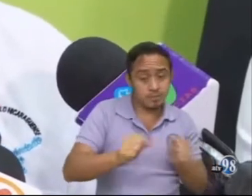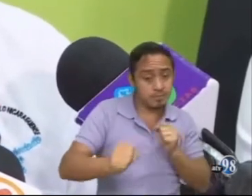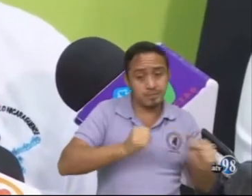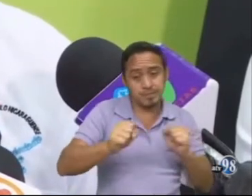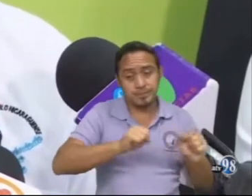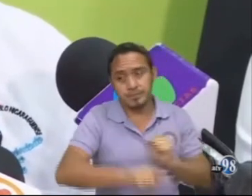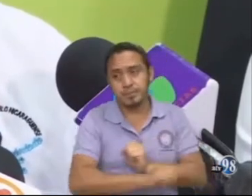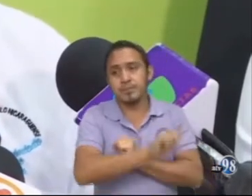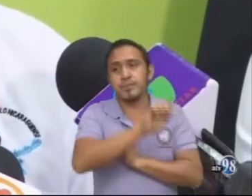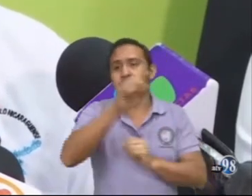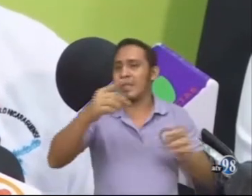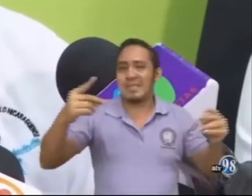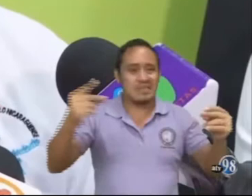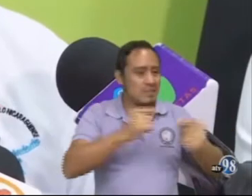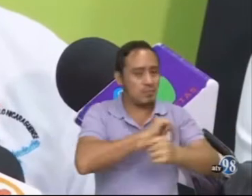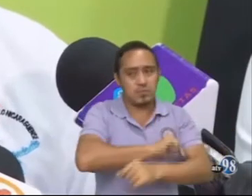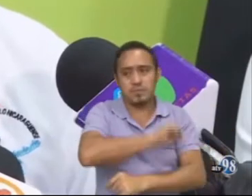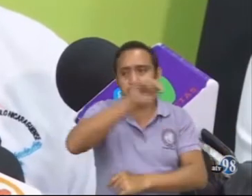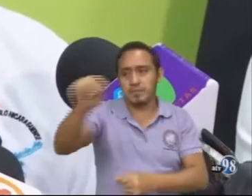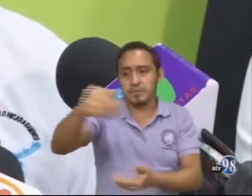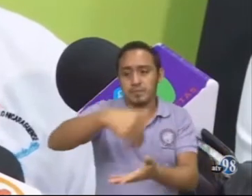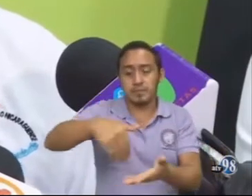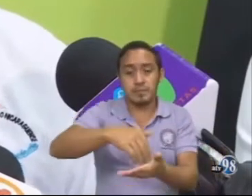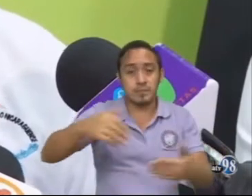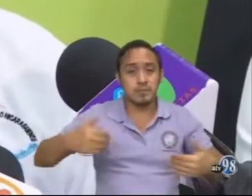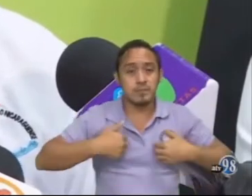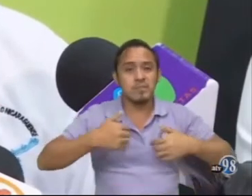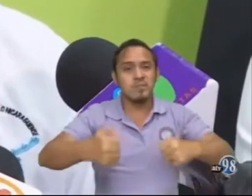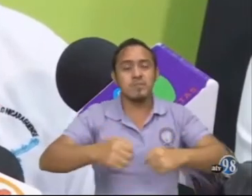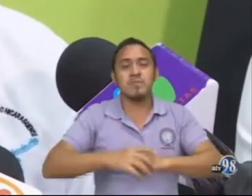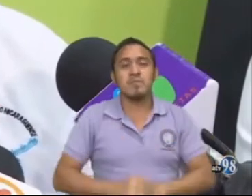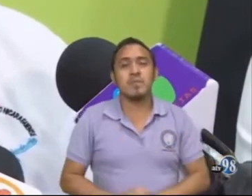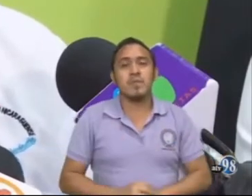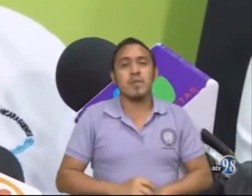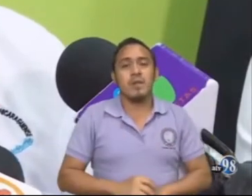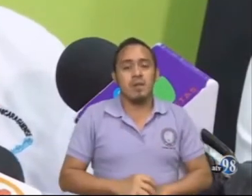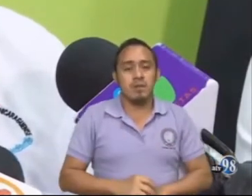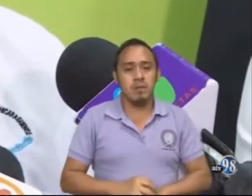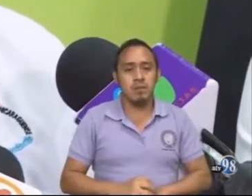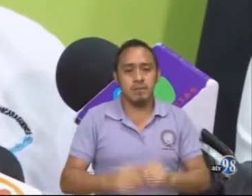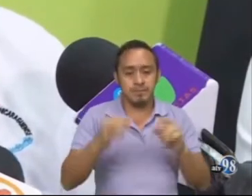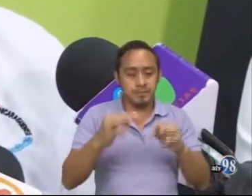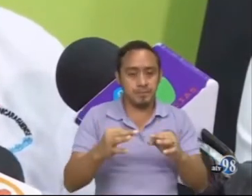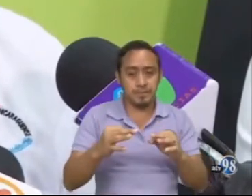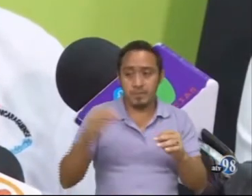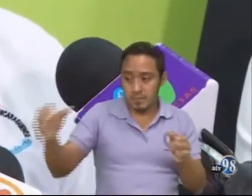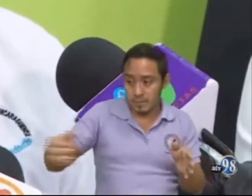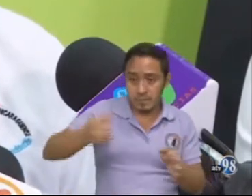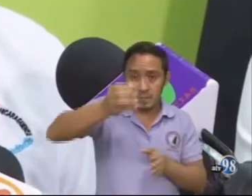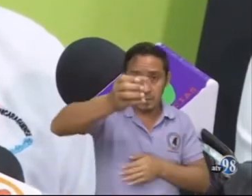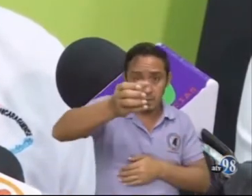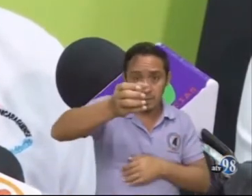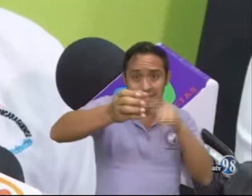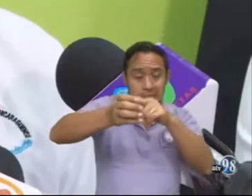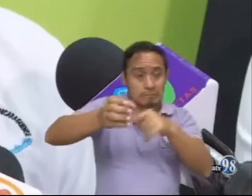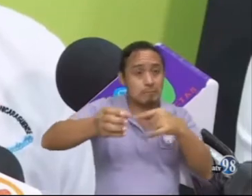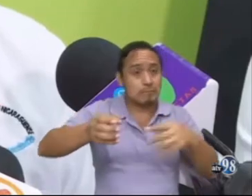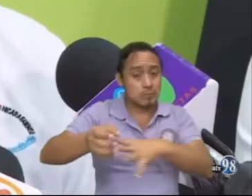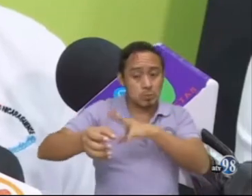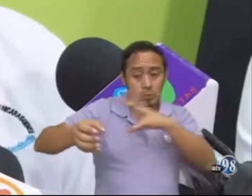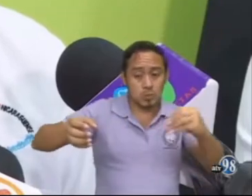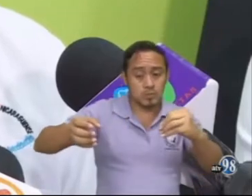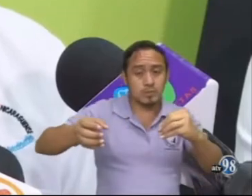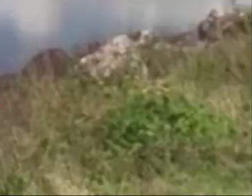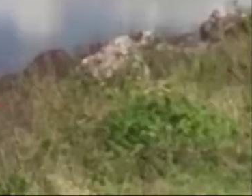persona intoxicada inmediatamente a la unidad de salud más cercana y procurar llevar el producto que él